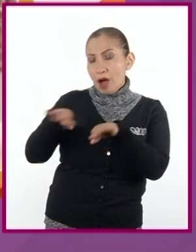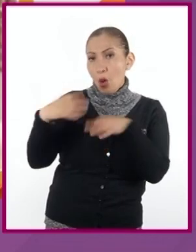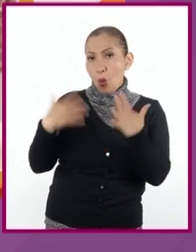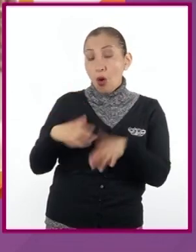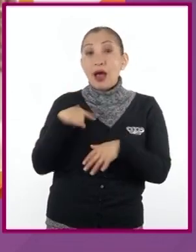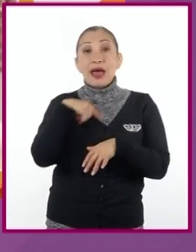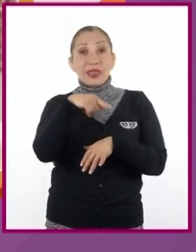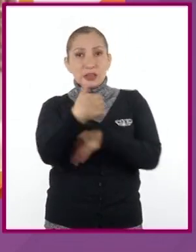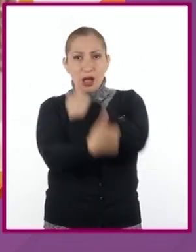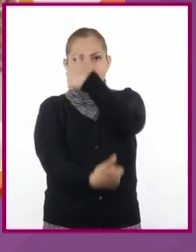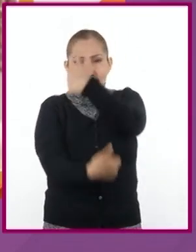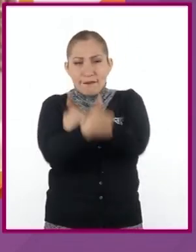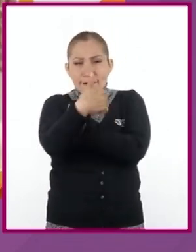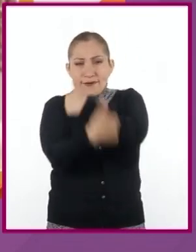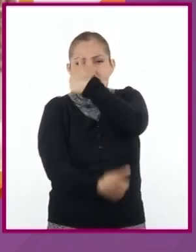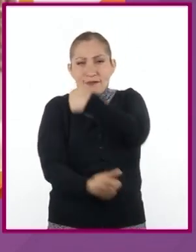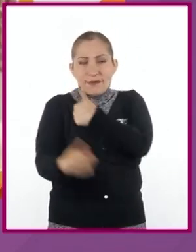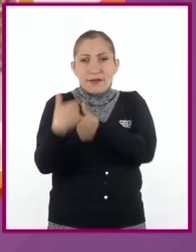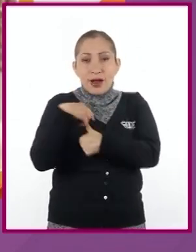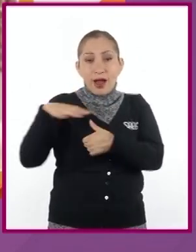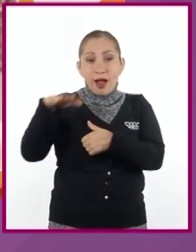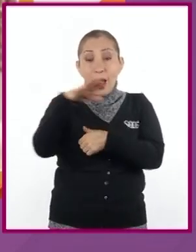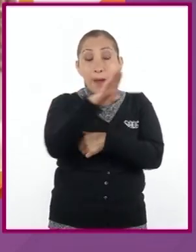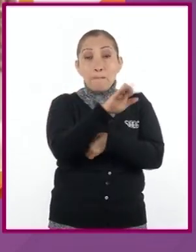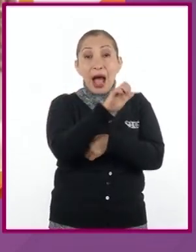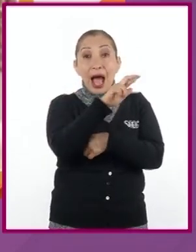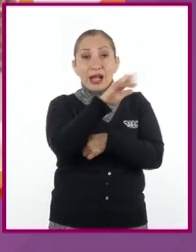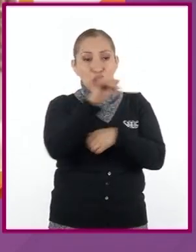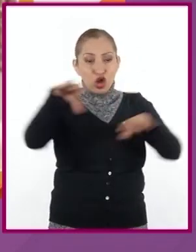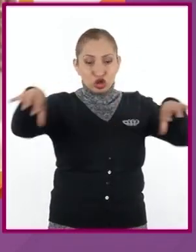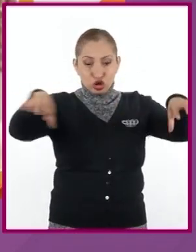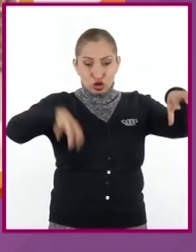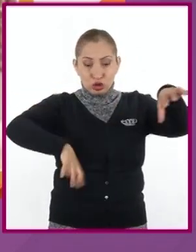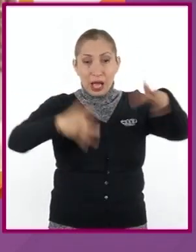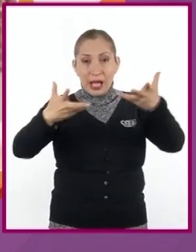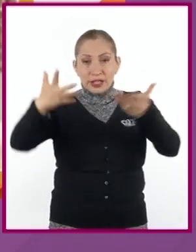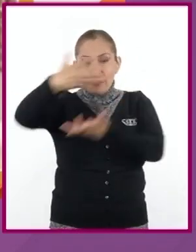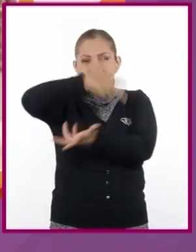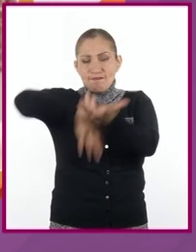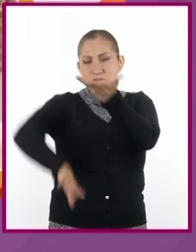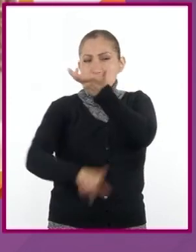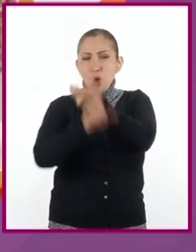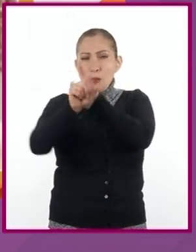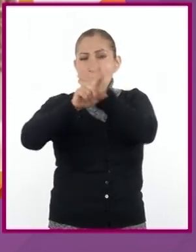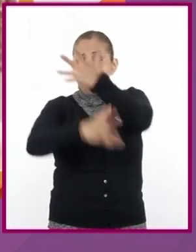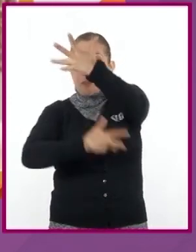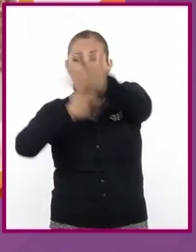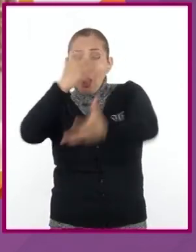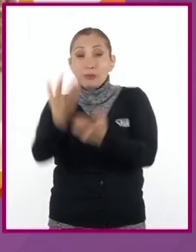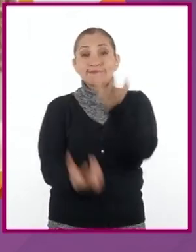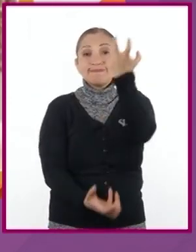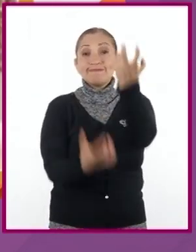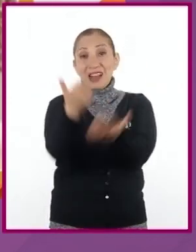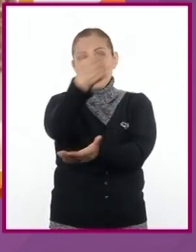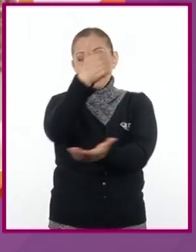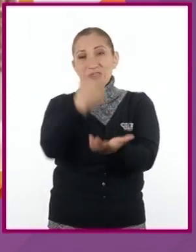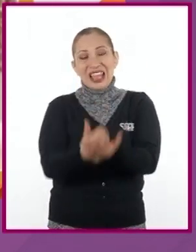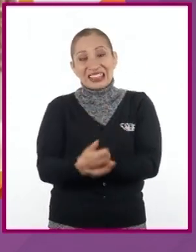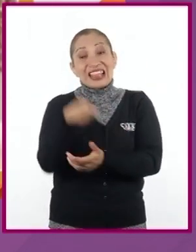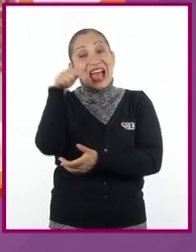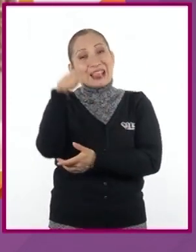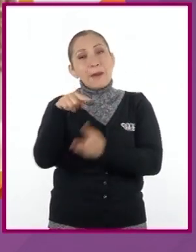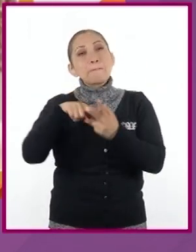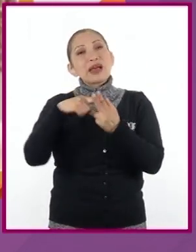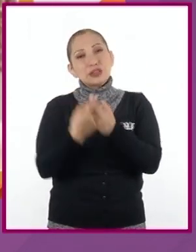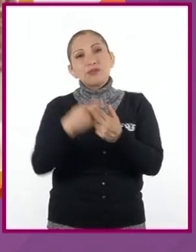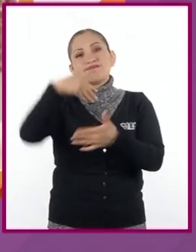que la competitividad de los barrios en Teotihuacán originó la revuelta que provocó que se incendiara la ciudad y ahí